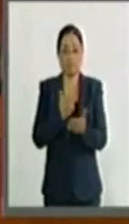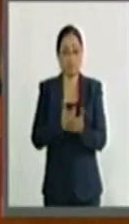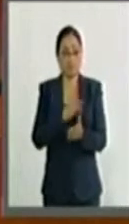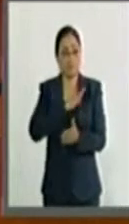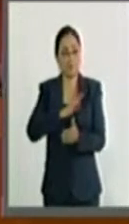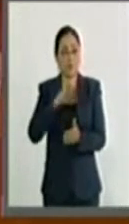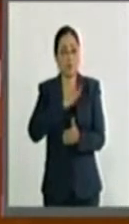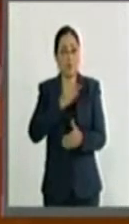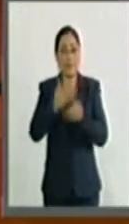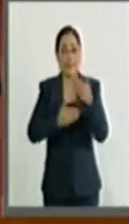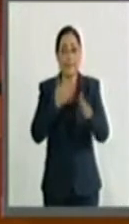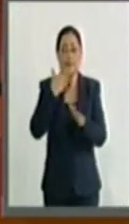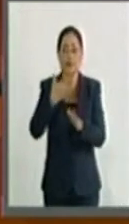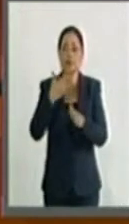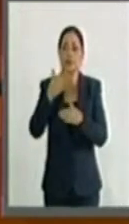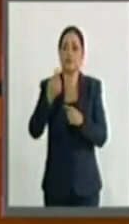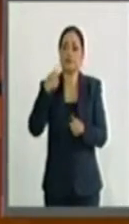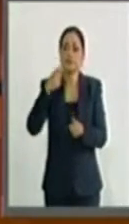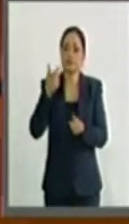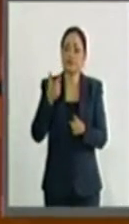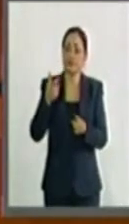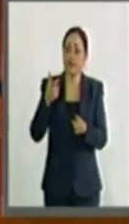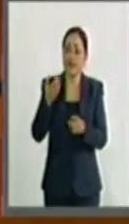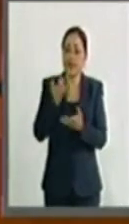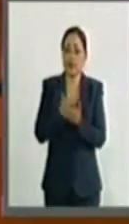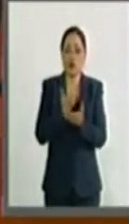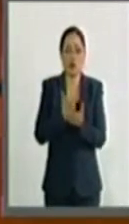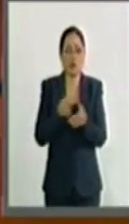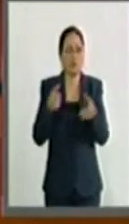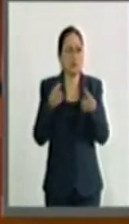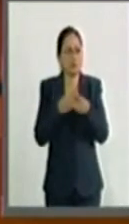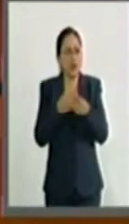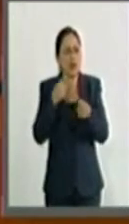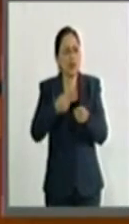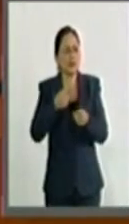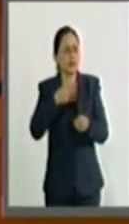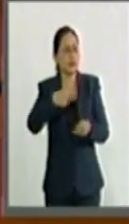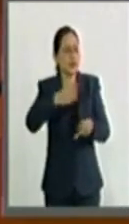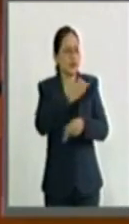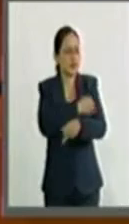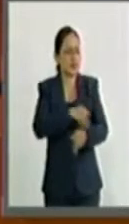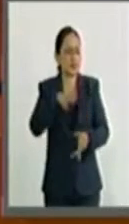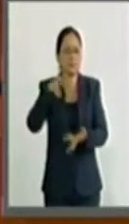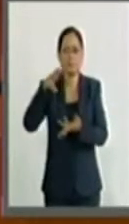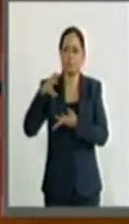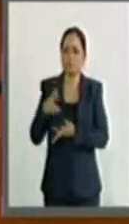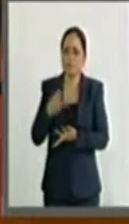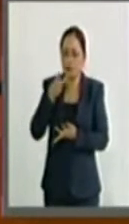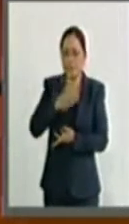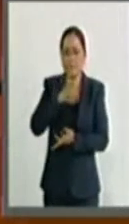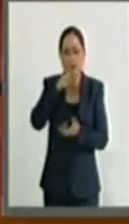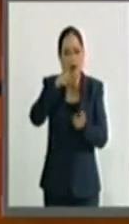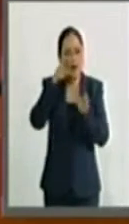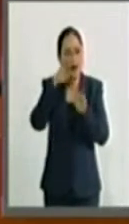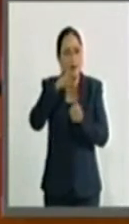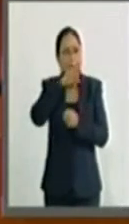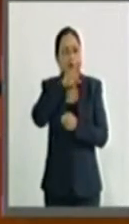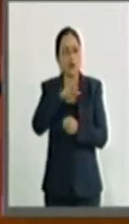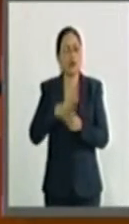darle cauce a la microeconomía y a los ingresos de las familias. Prueba de